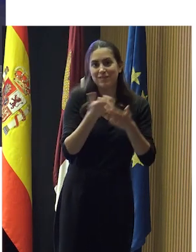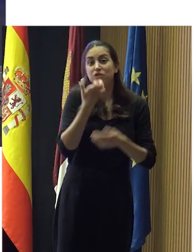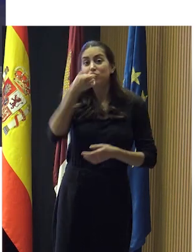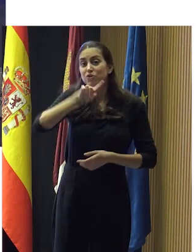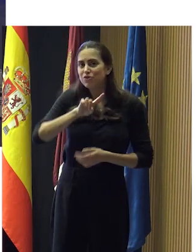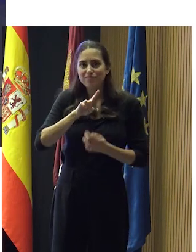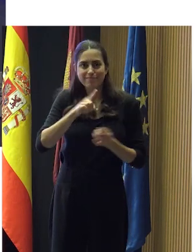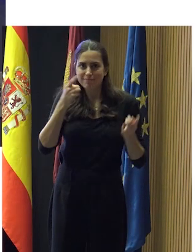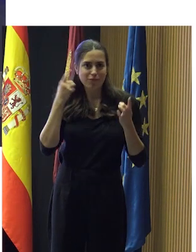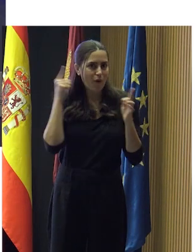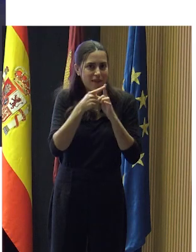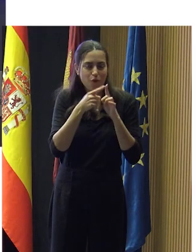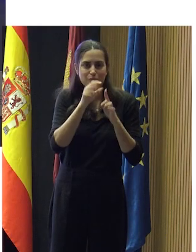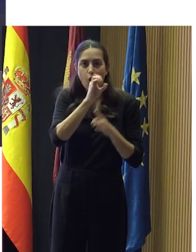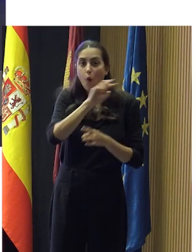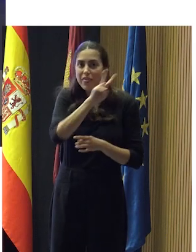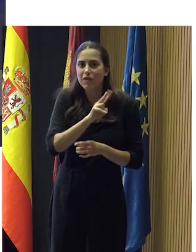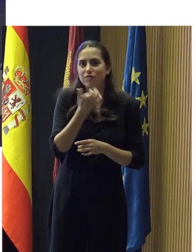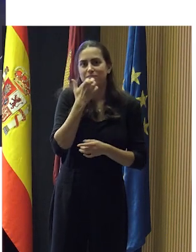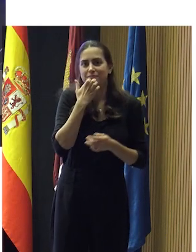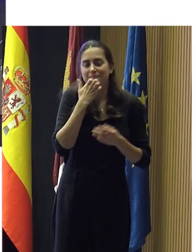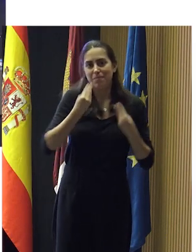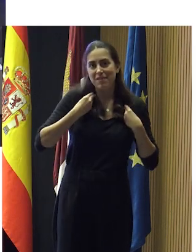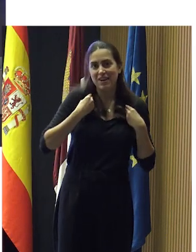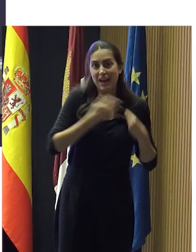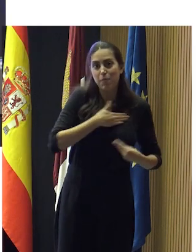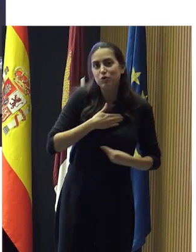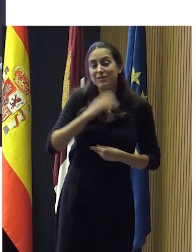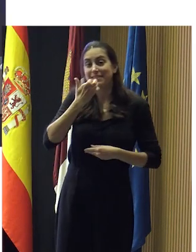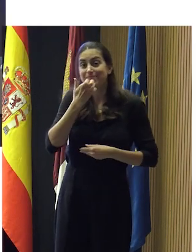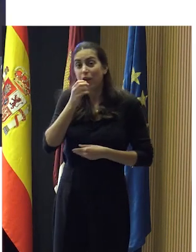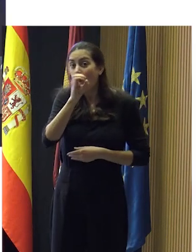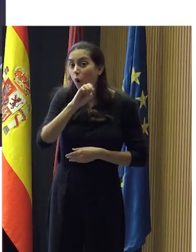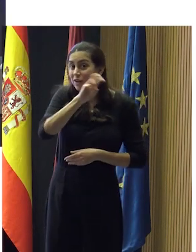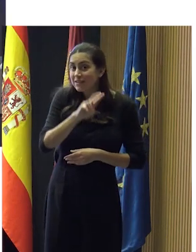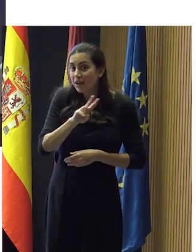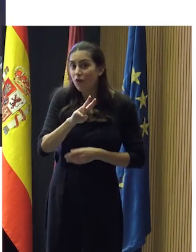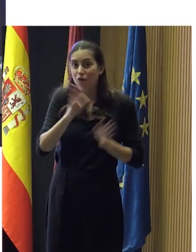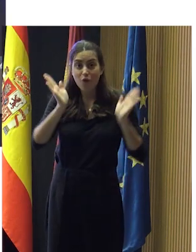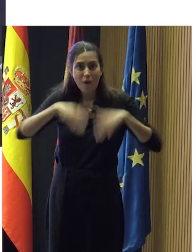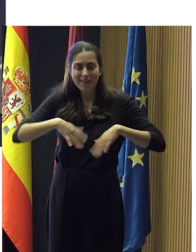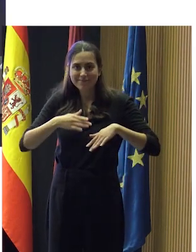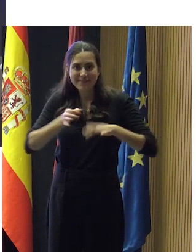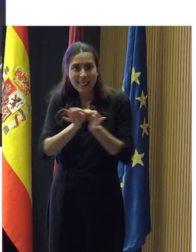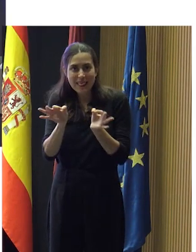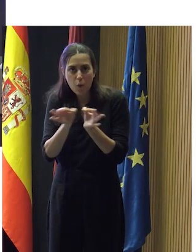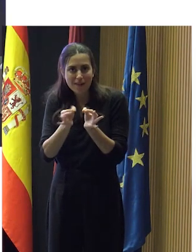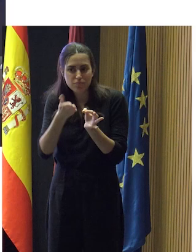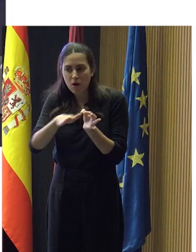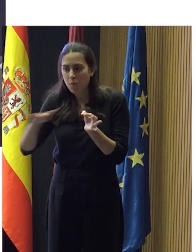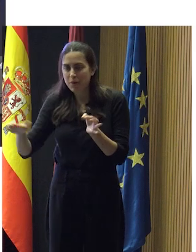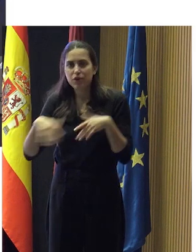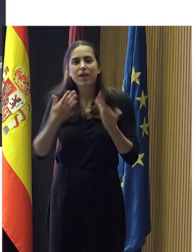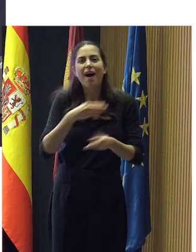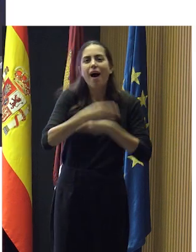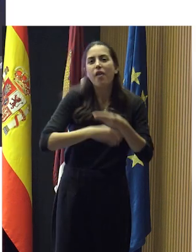poder vivir? Pues si un tumor crece mucho, las células del centro se van a morir porque no llega oxígeno a ellas. ¿Qué es lo que van a hacer las células tumorales?